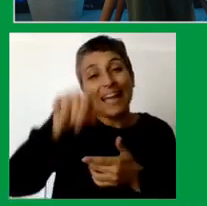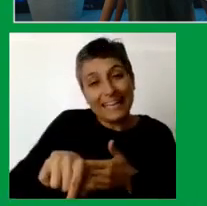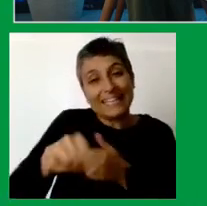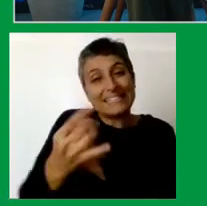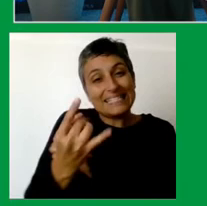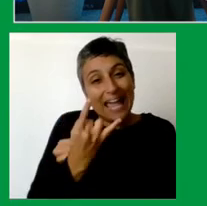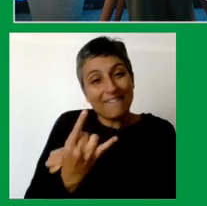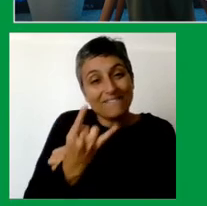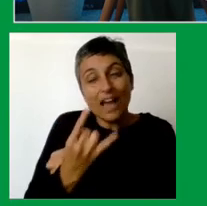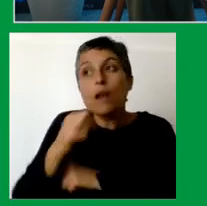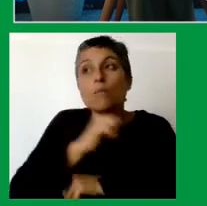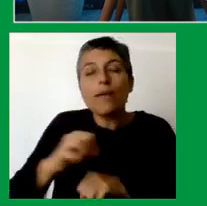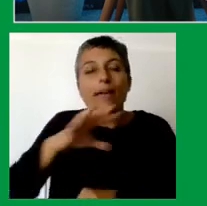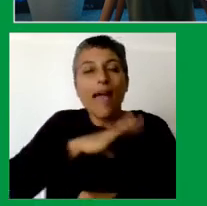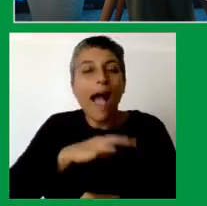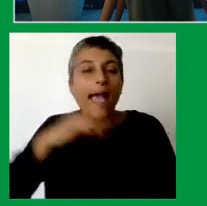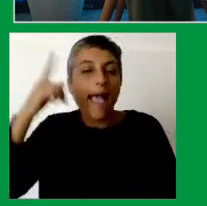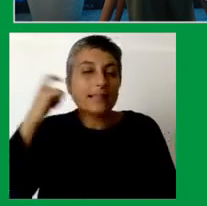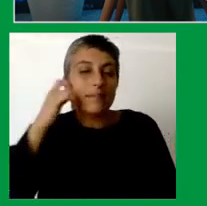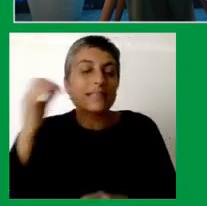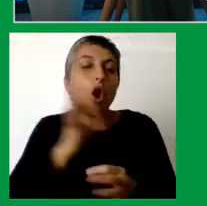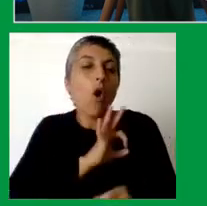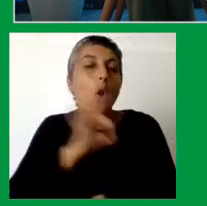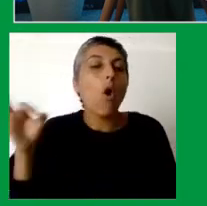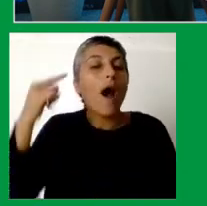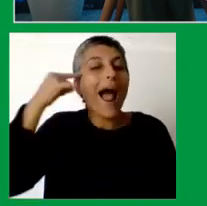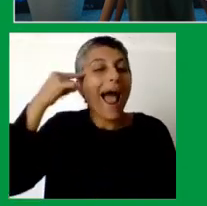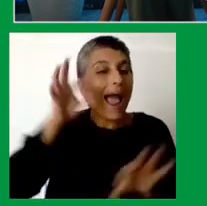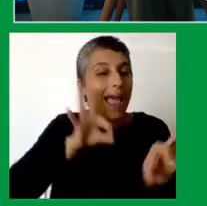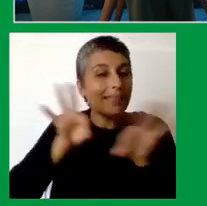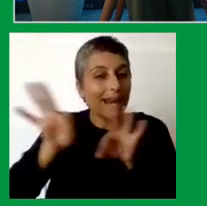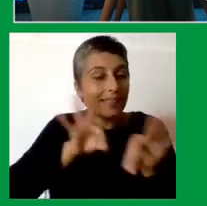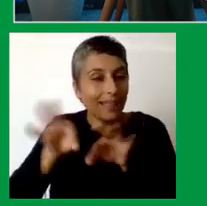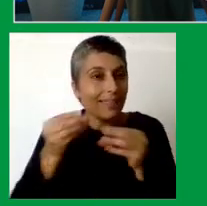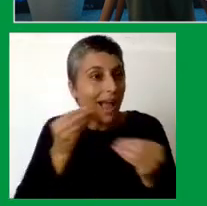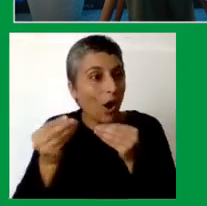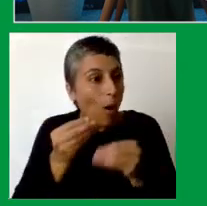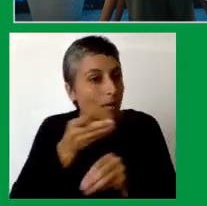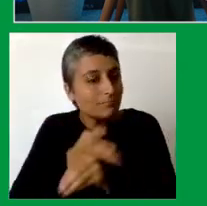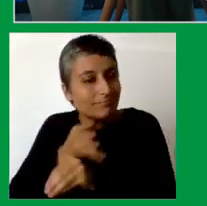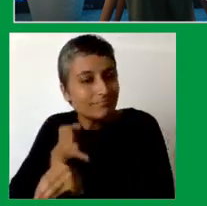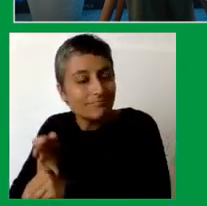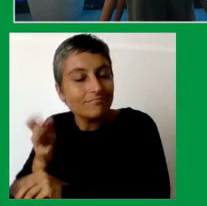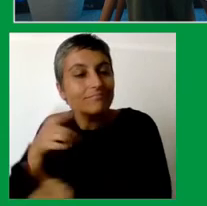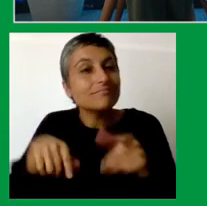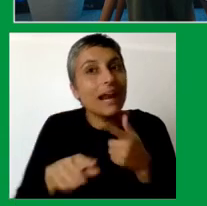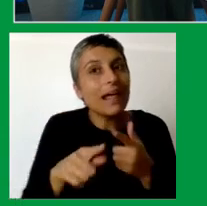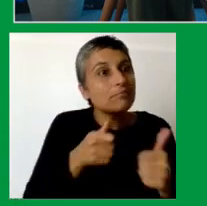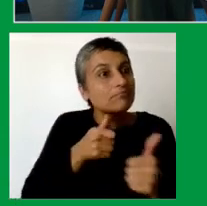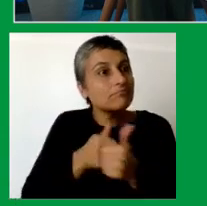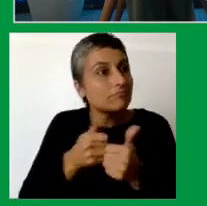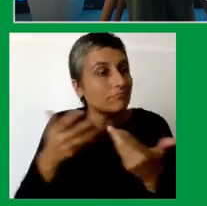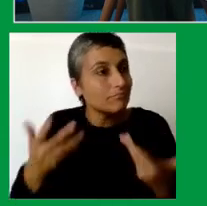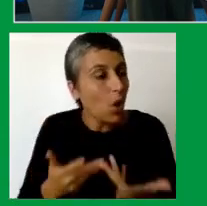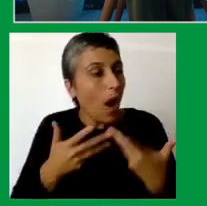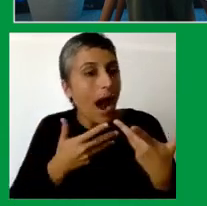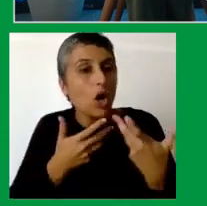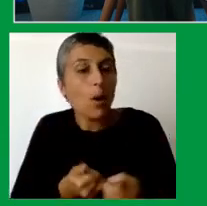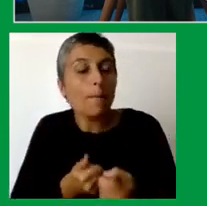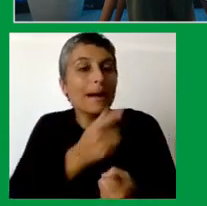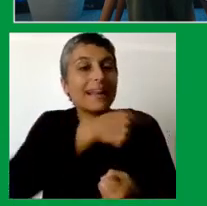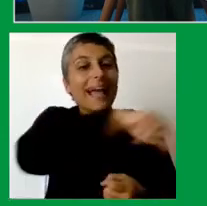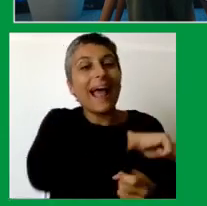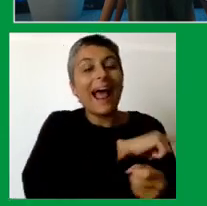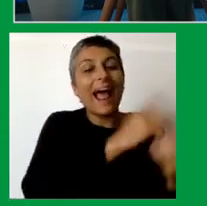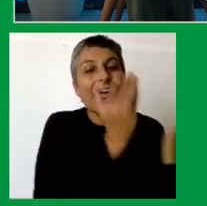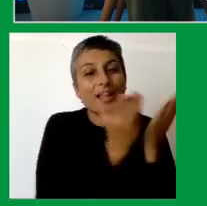estrategias de trabajo para acercarnos un poquito más y acompañar a los estudiantes en esta convivencia en los entornos digitales